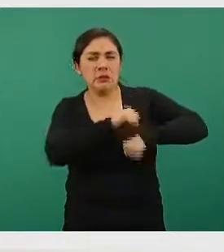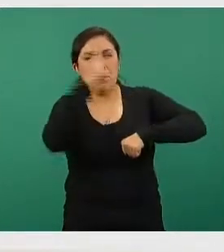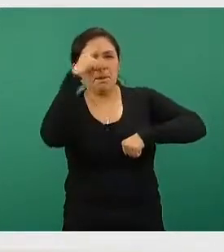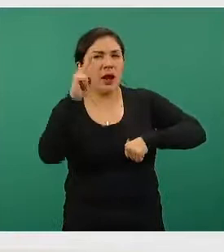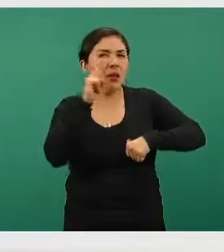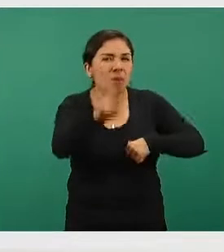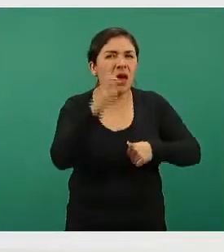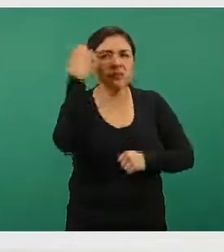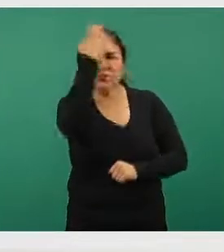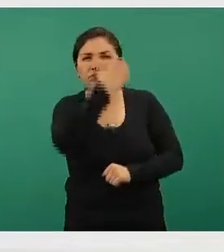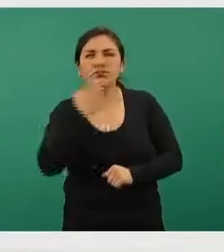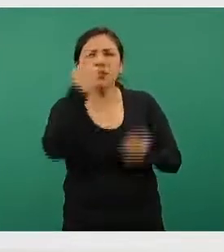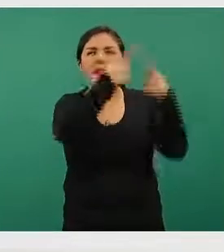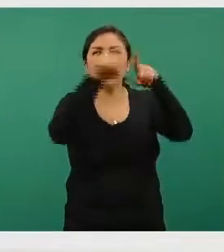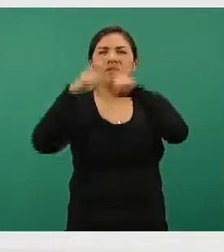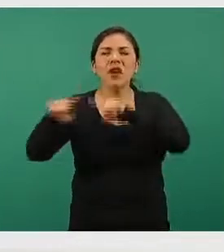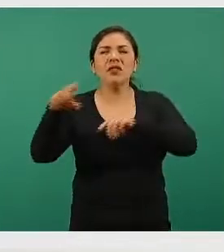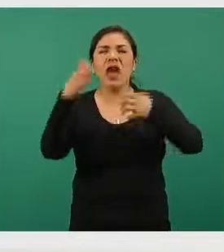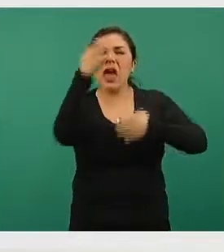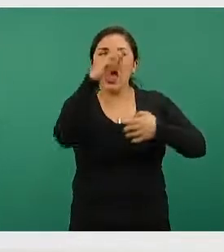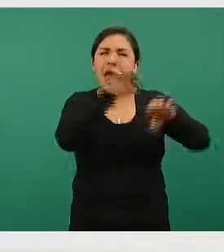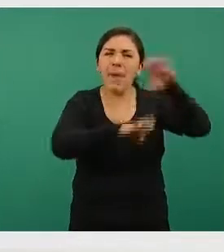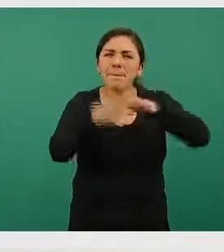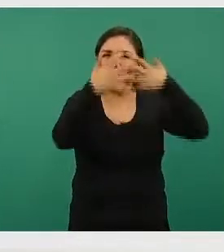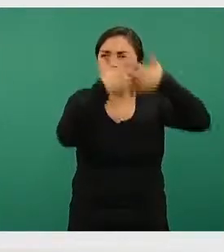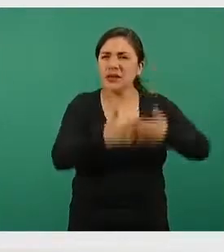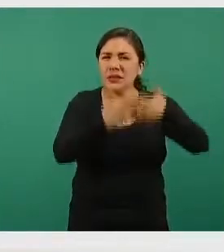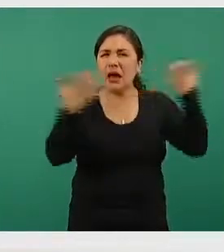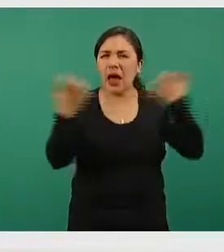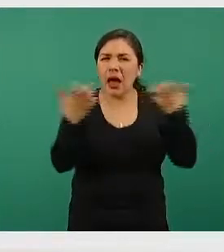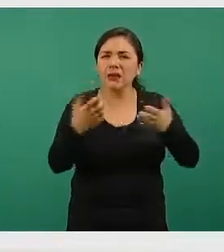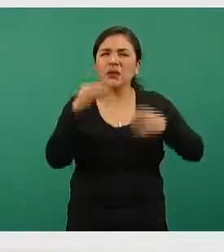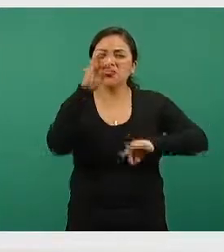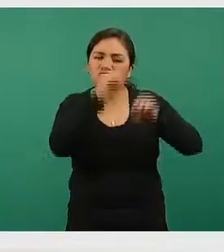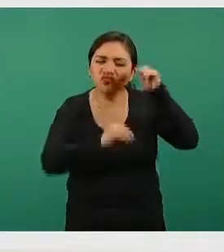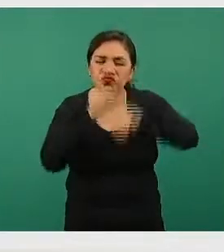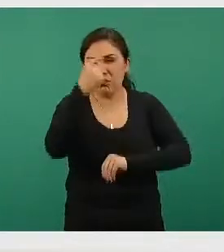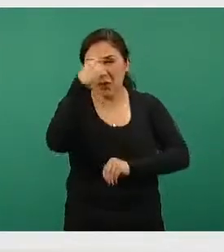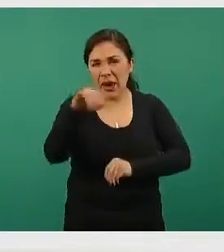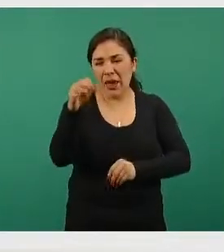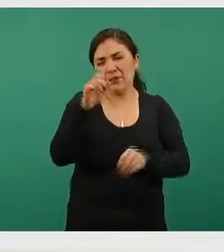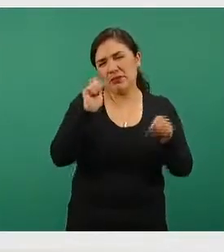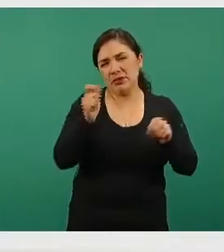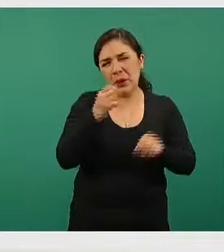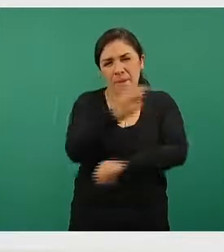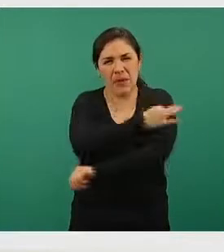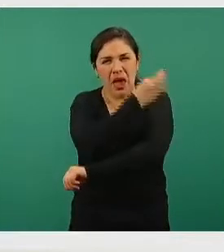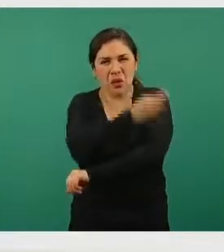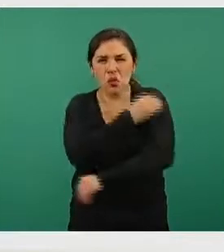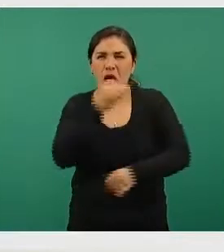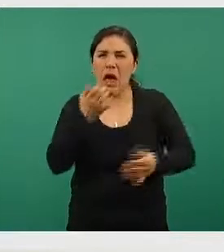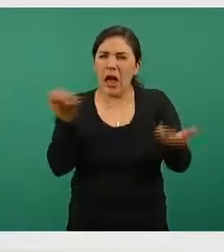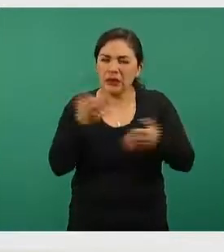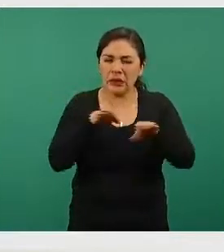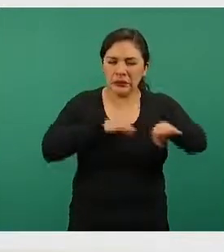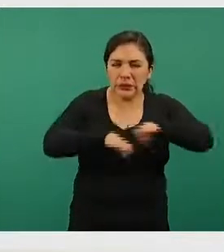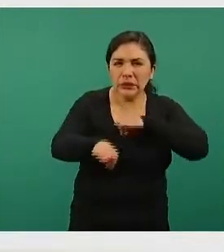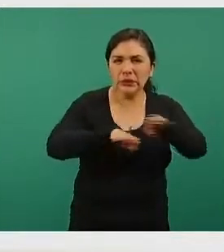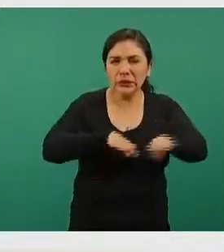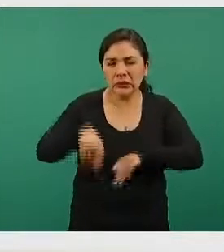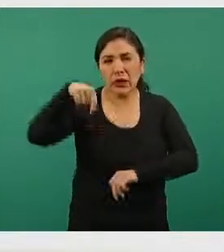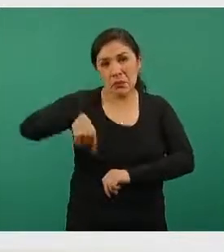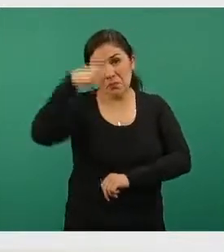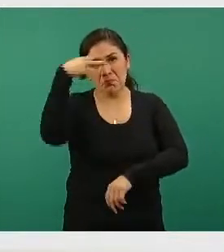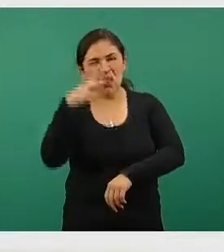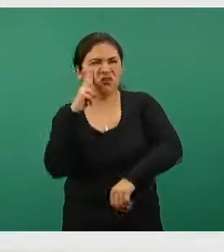desarrollo de las diferentes farmacéuticas que estaban en ese momento, obviamente, en sus fases iniciales de